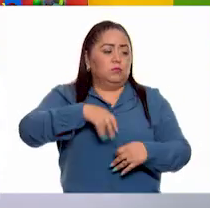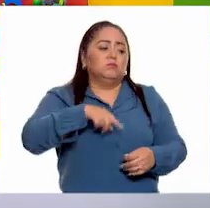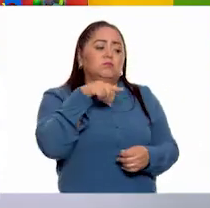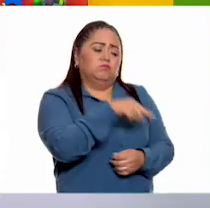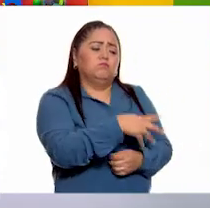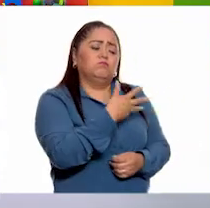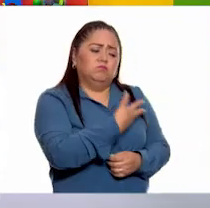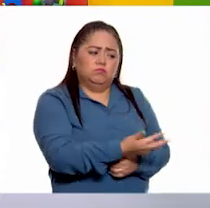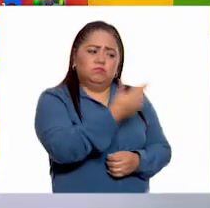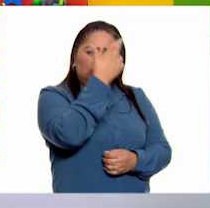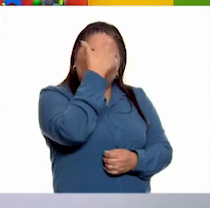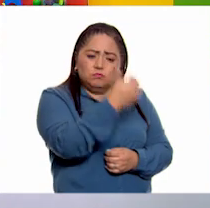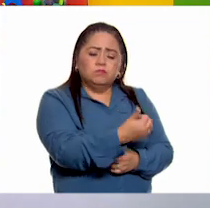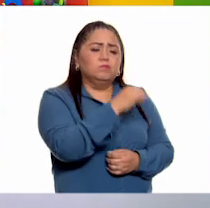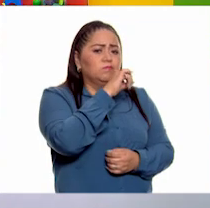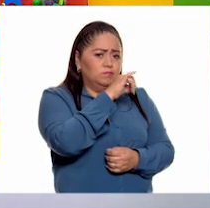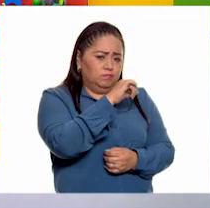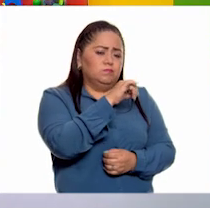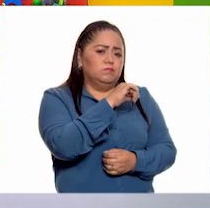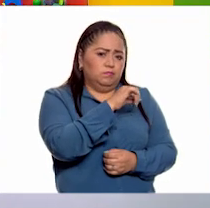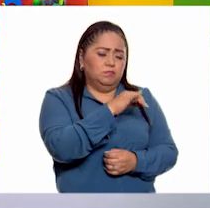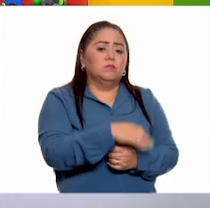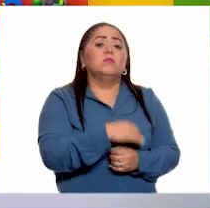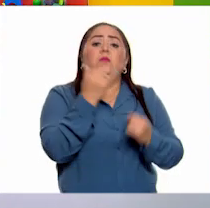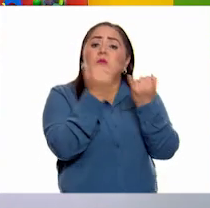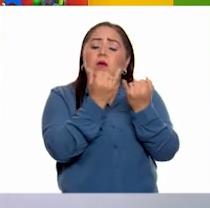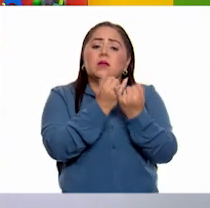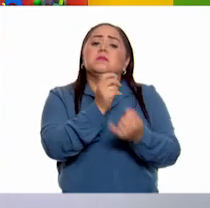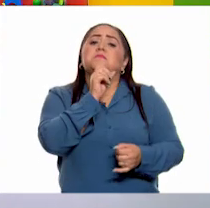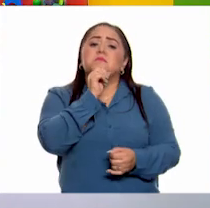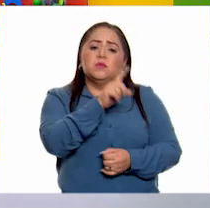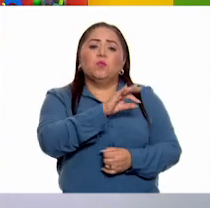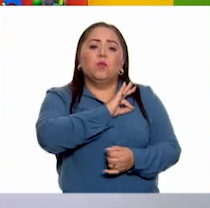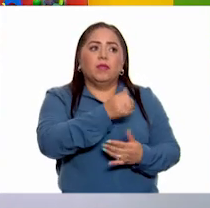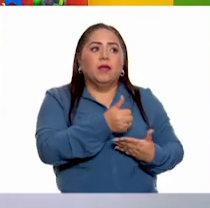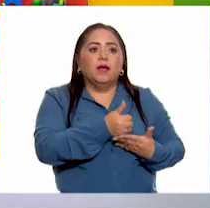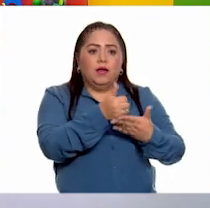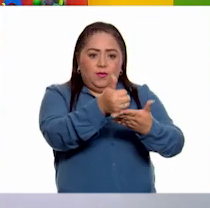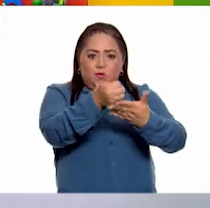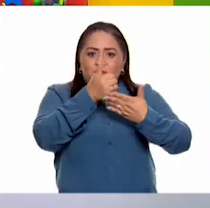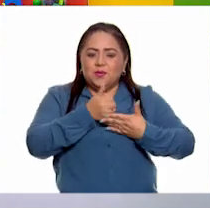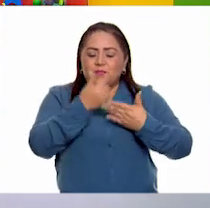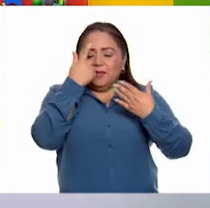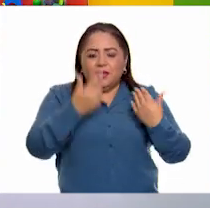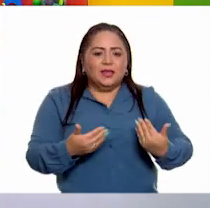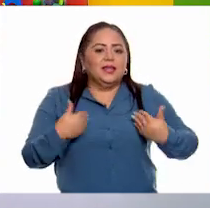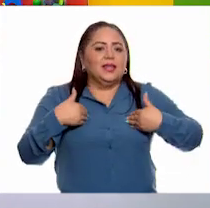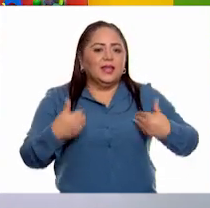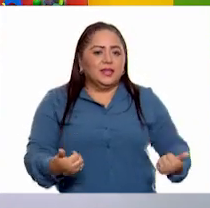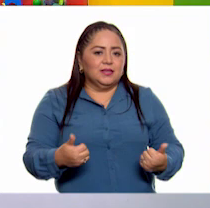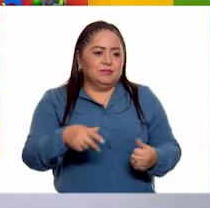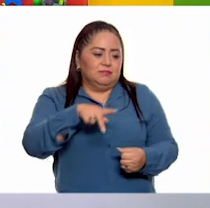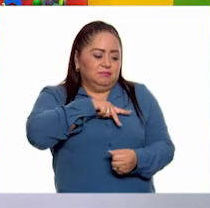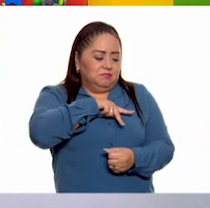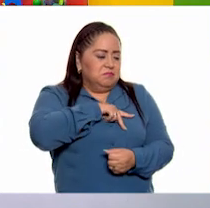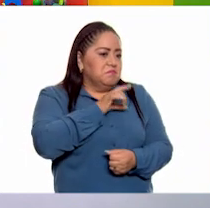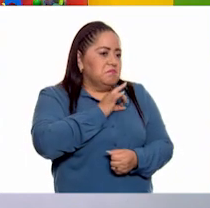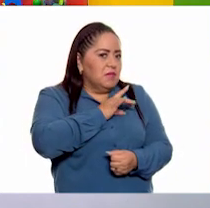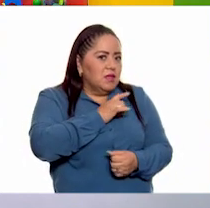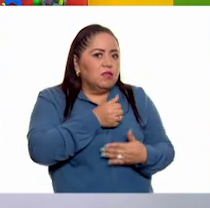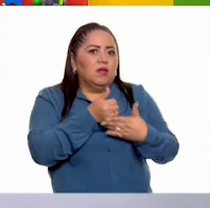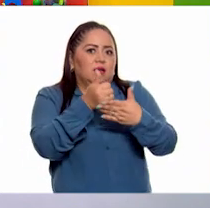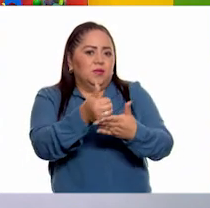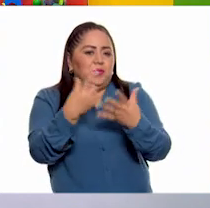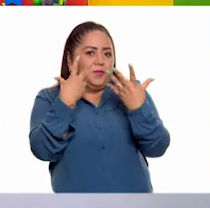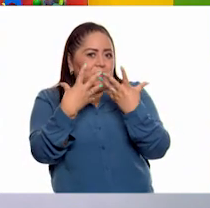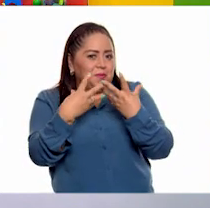es cierto. En eso tienes mucha razón, Ana. Y también así podemos ayudarnos a entender nuestros propios miedos. Así